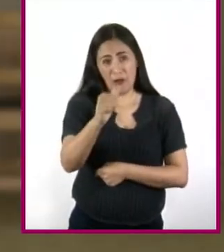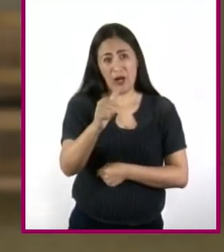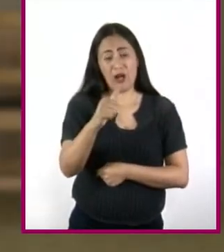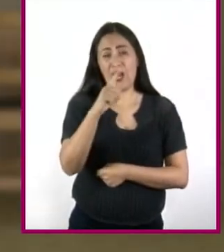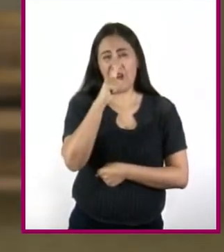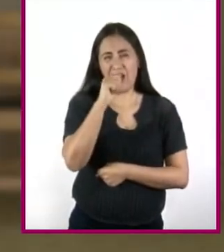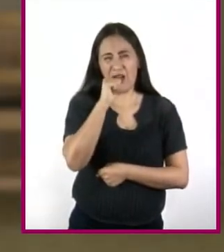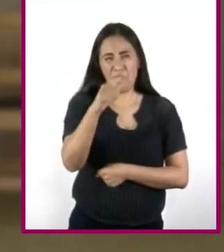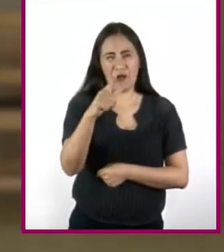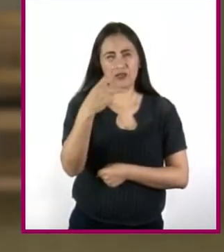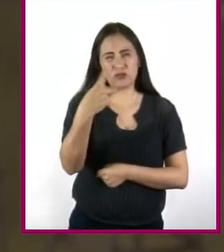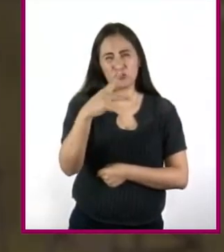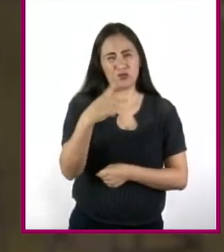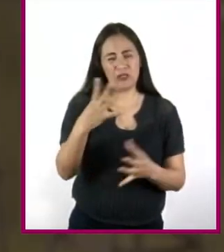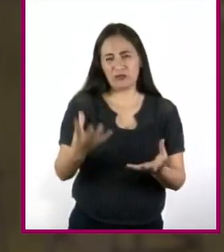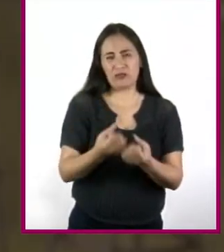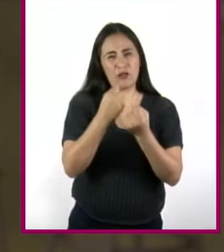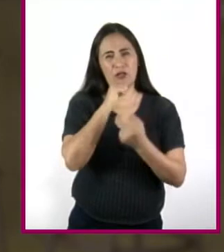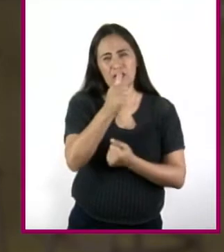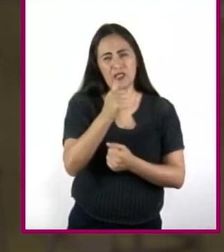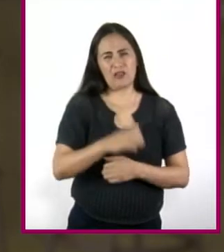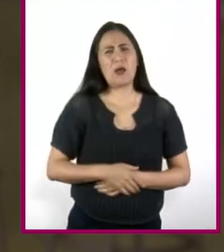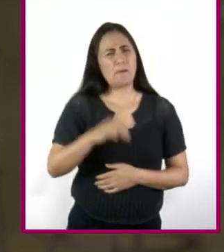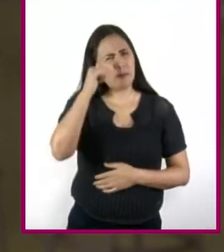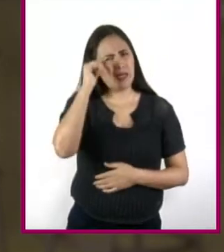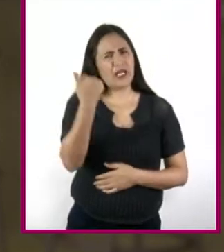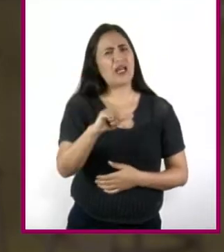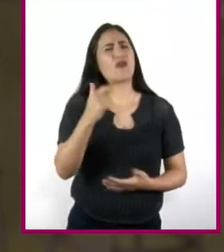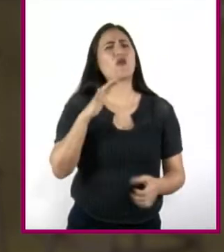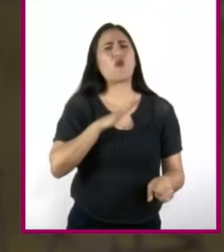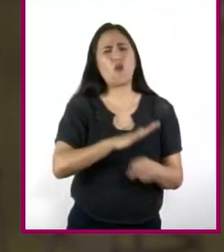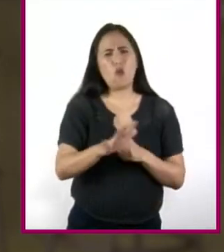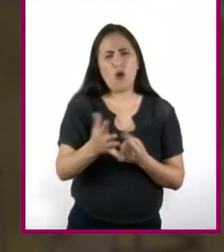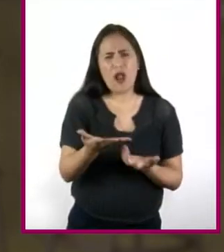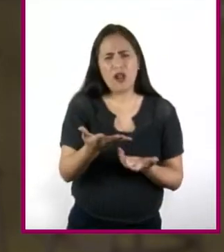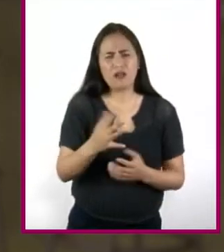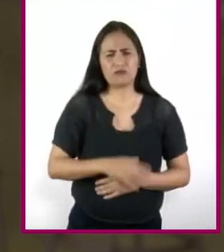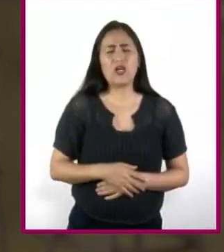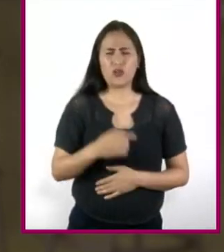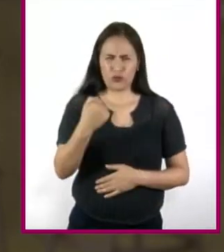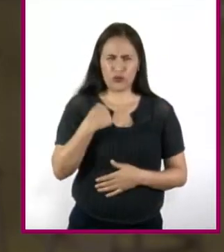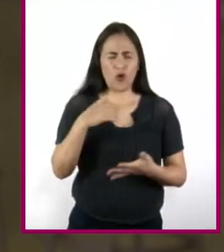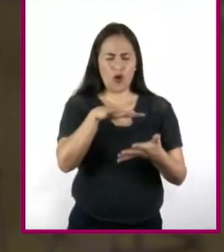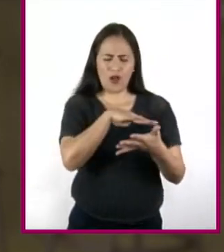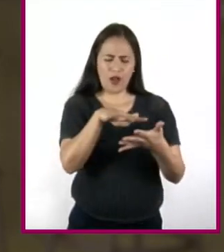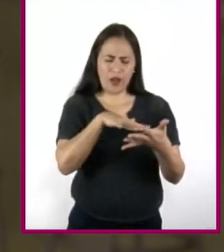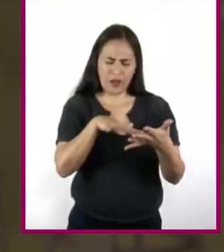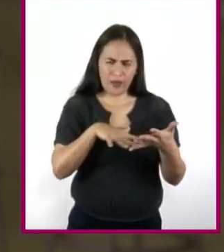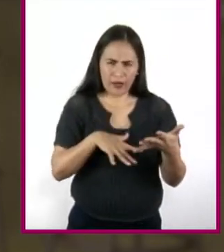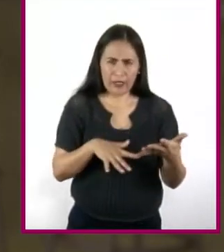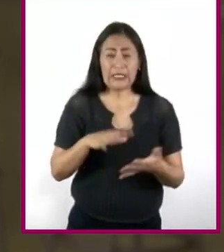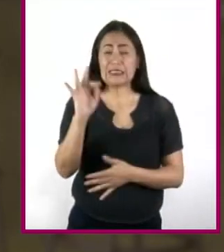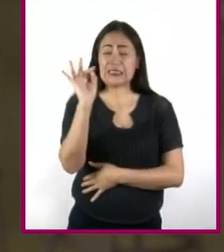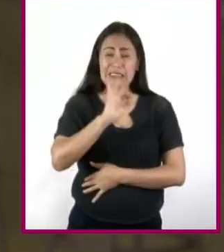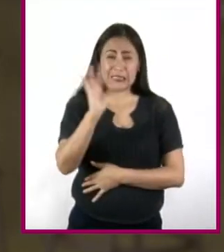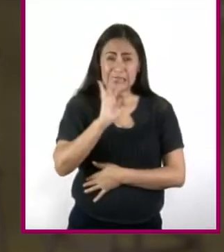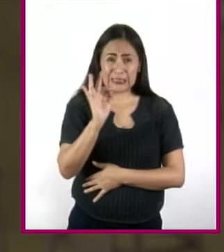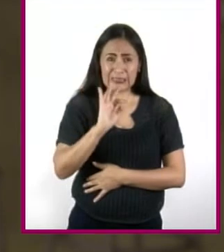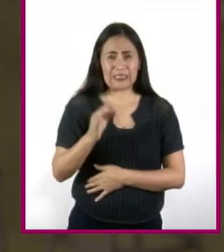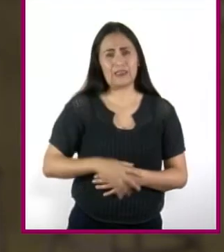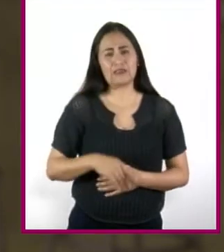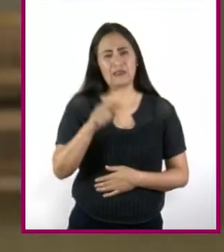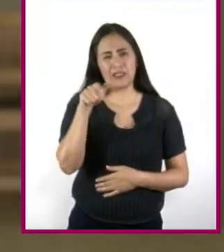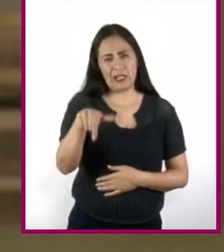crees que pudo haber cometido tu abuelo? Pues estuve leyendo un poco y diría que mi abuelo pudo haber cometido el pecado